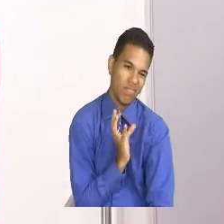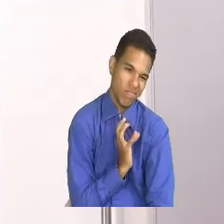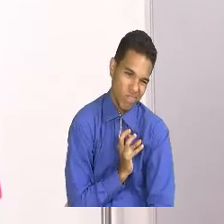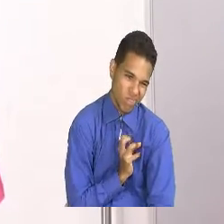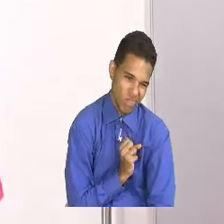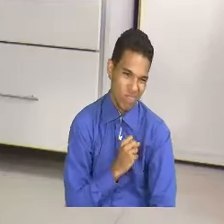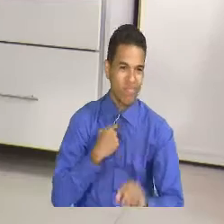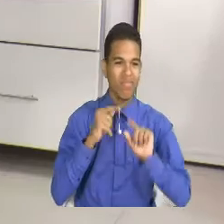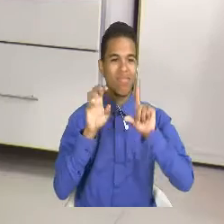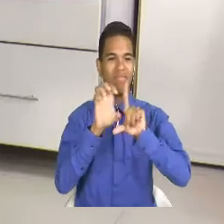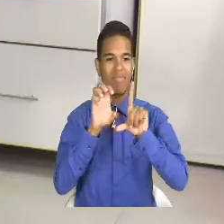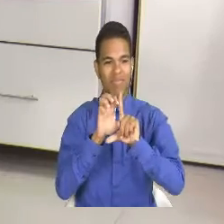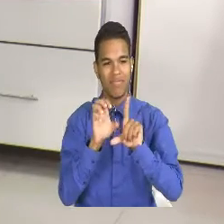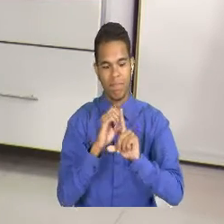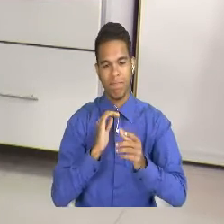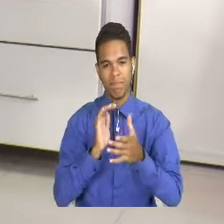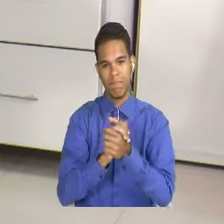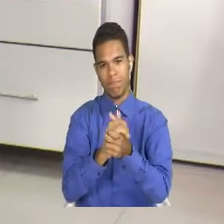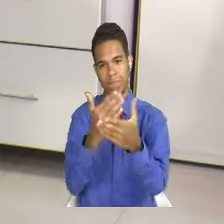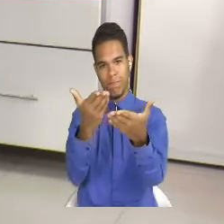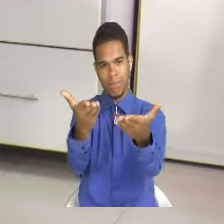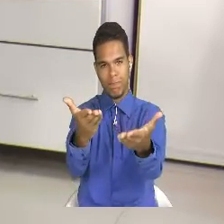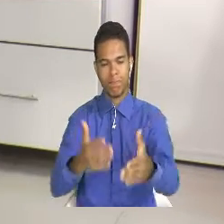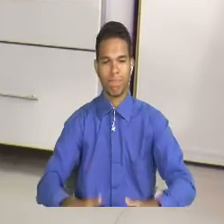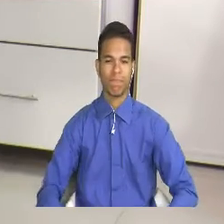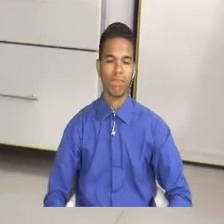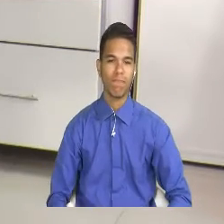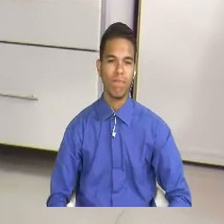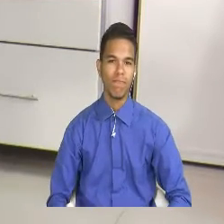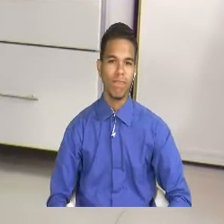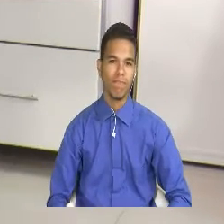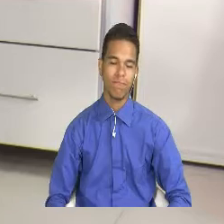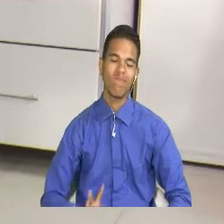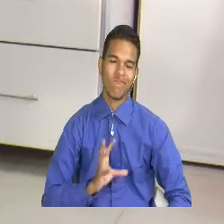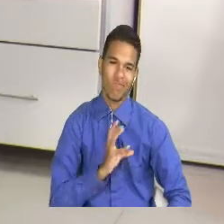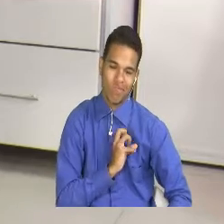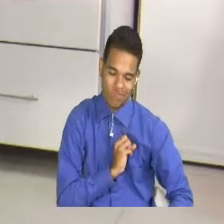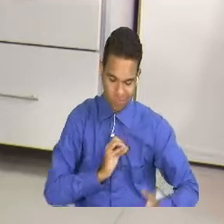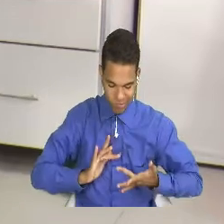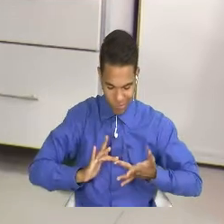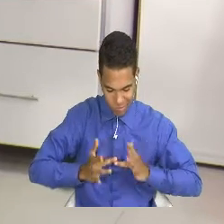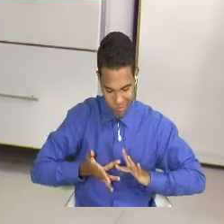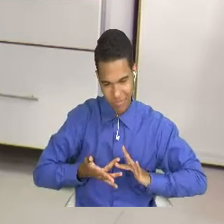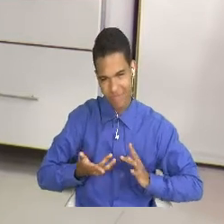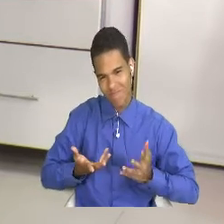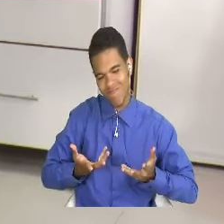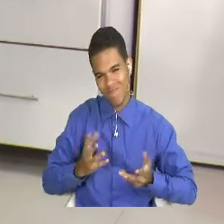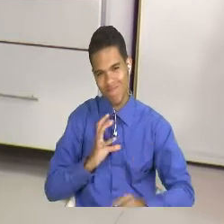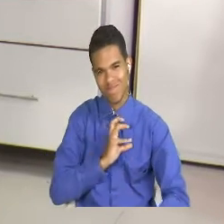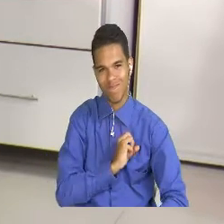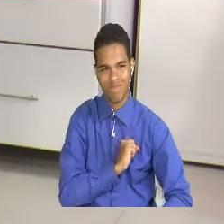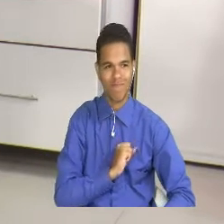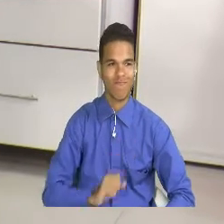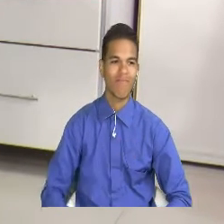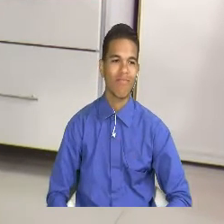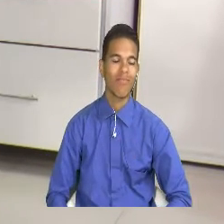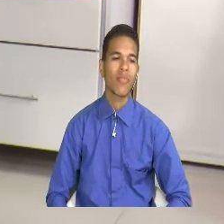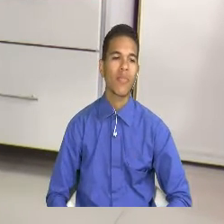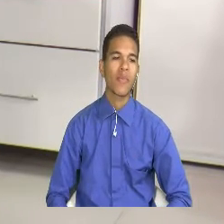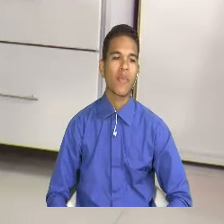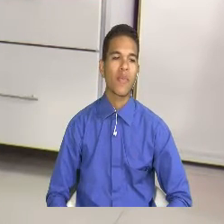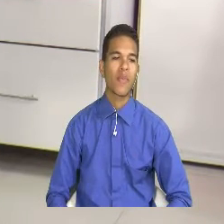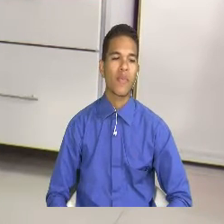Pedir de Boca extiende su cordial saludo de solidaridad y fraternidad para todos ustedes. Ahora sí, vamos